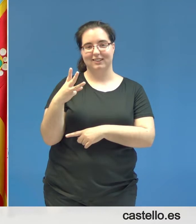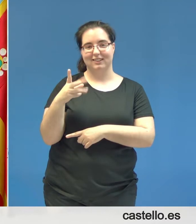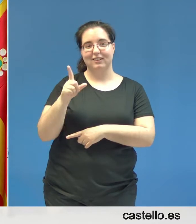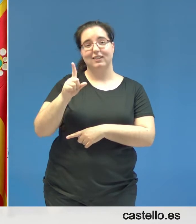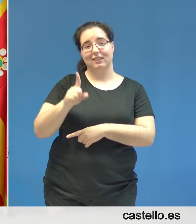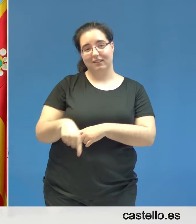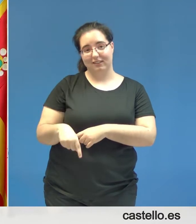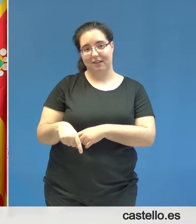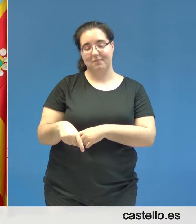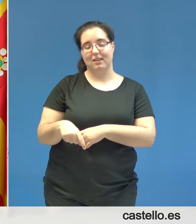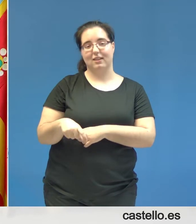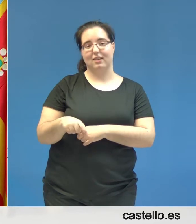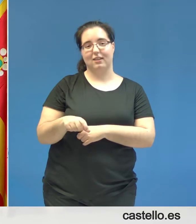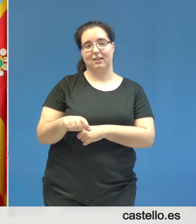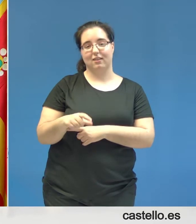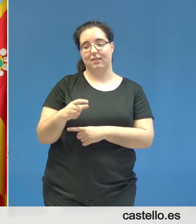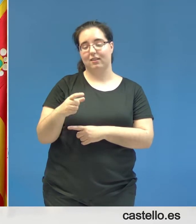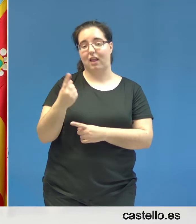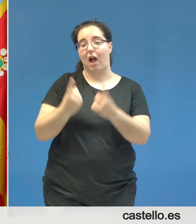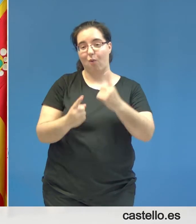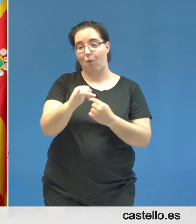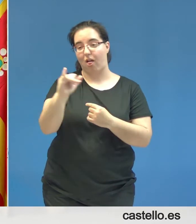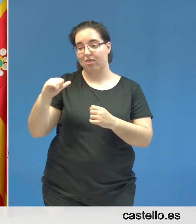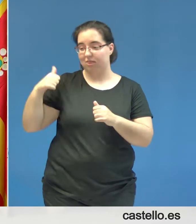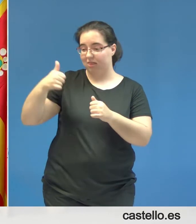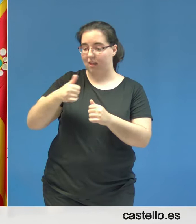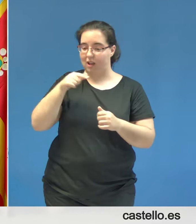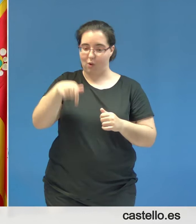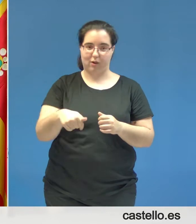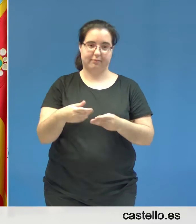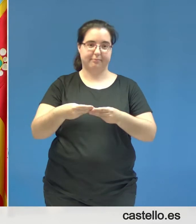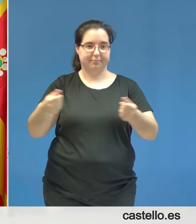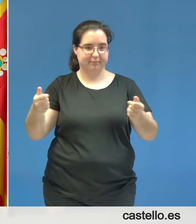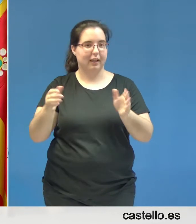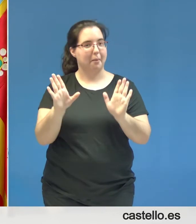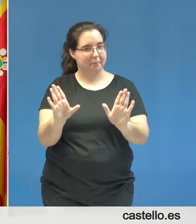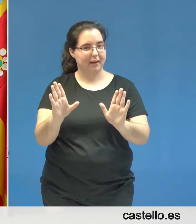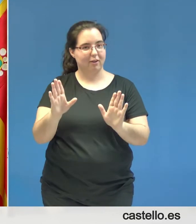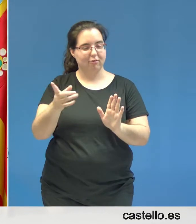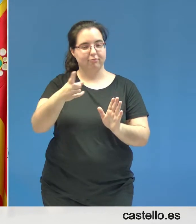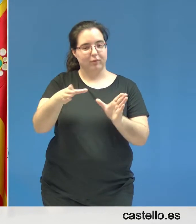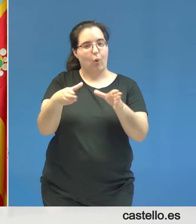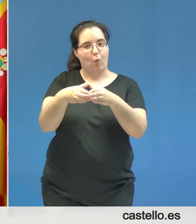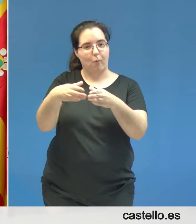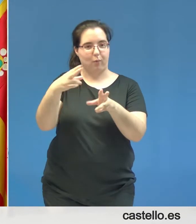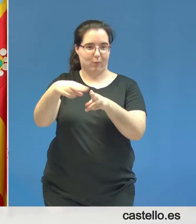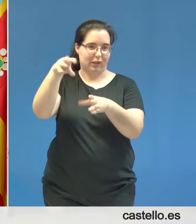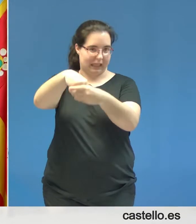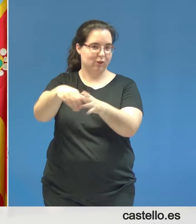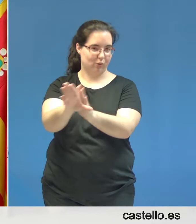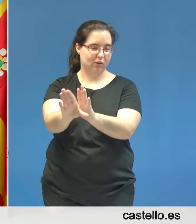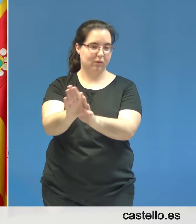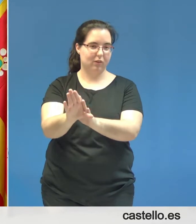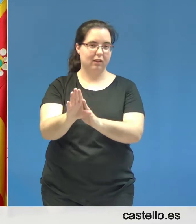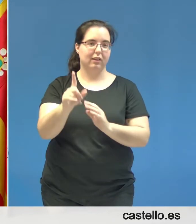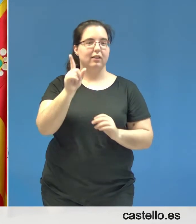han pasado, que ahora mismo no están con nosotros en el grupo, pero que siguen en nuestro partido, y